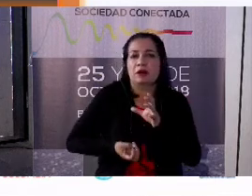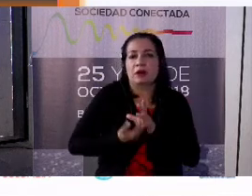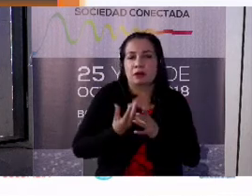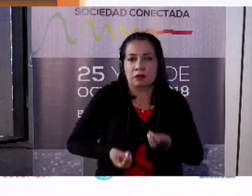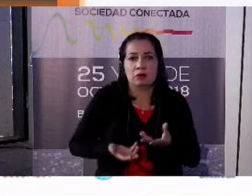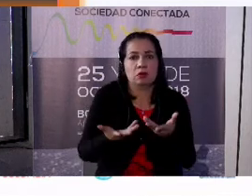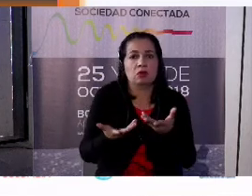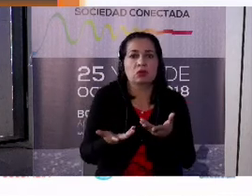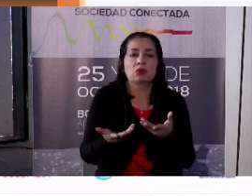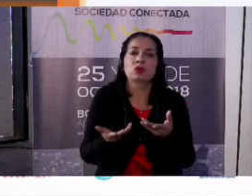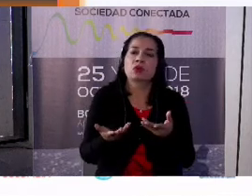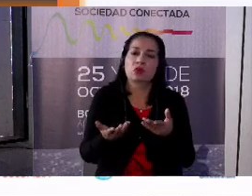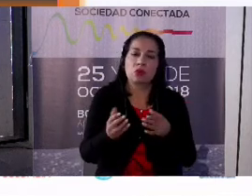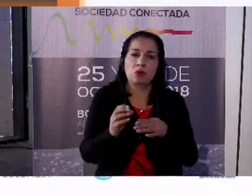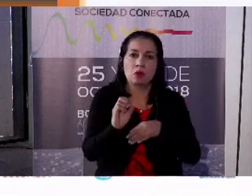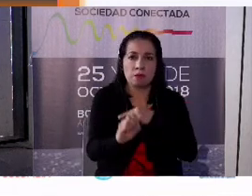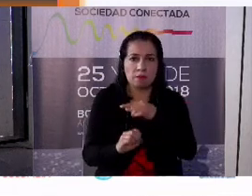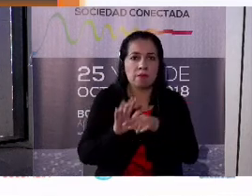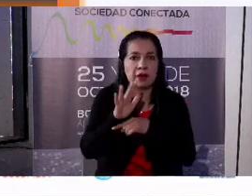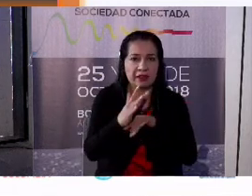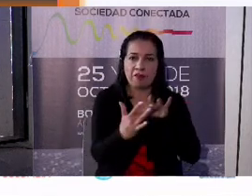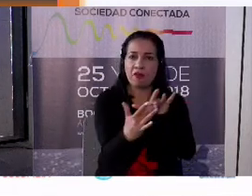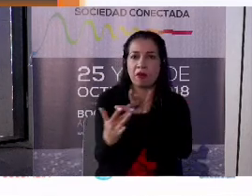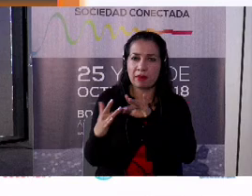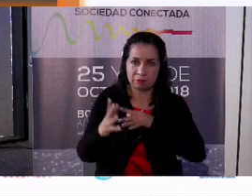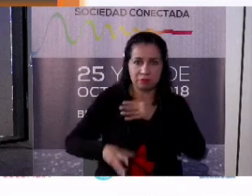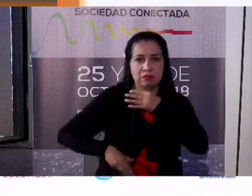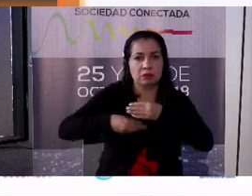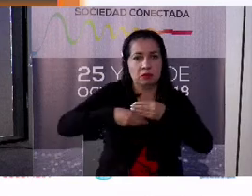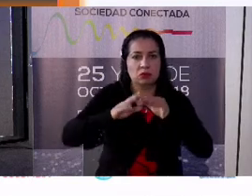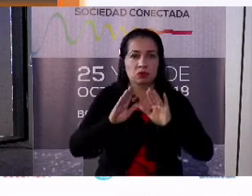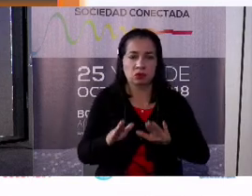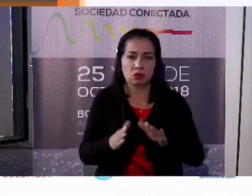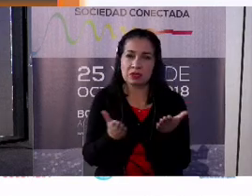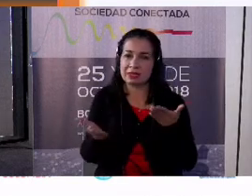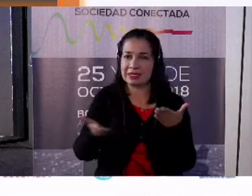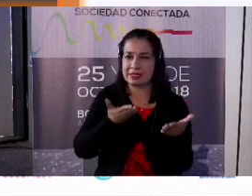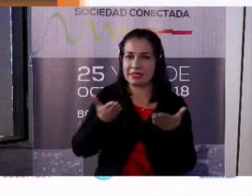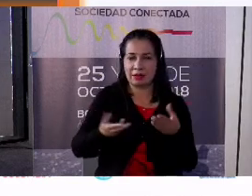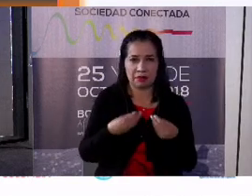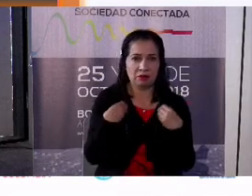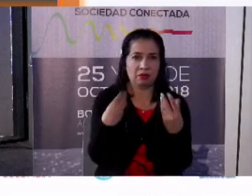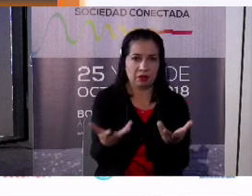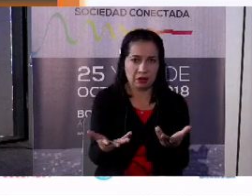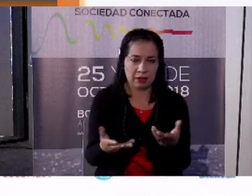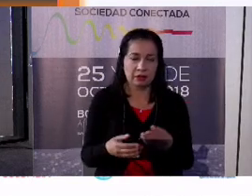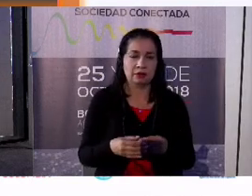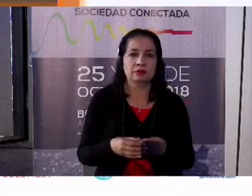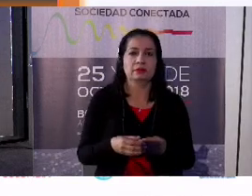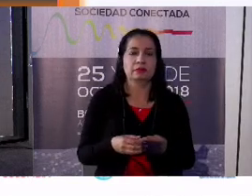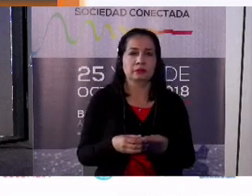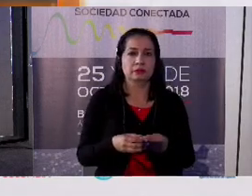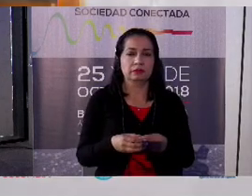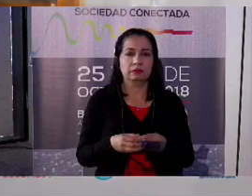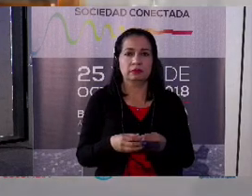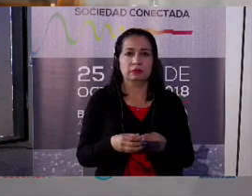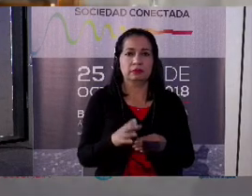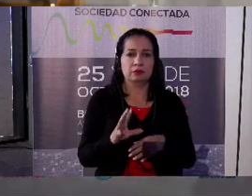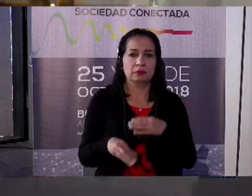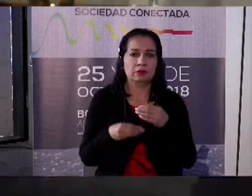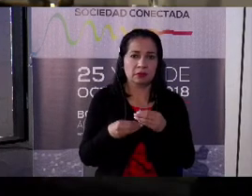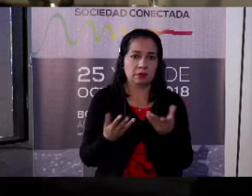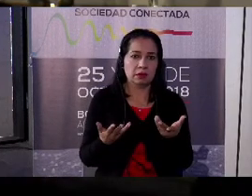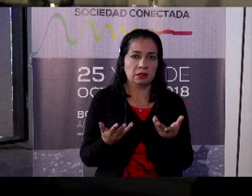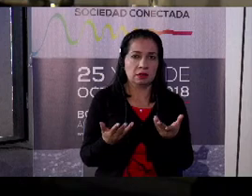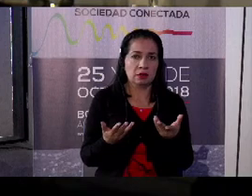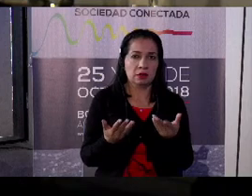brindan una plataforma entrega de servicios y la